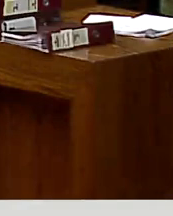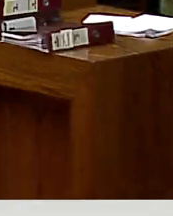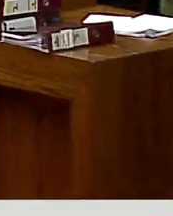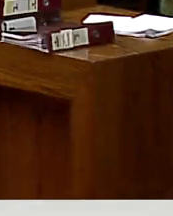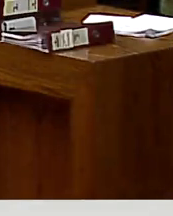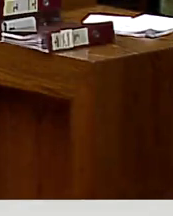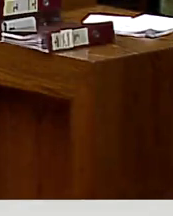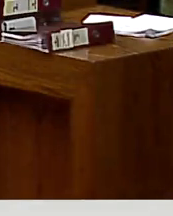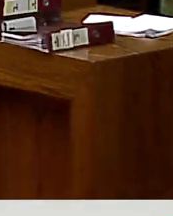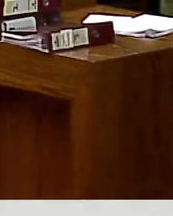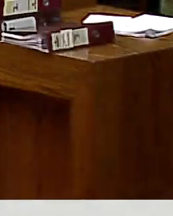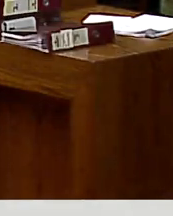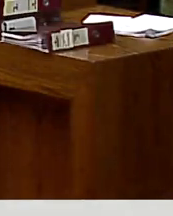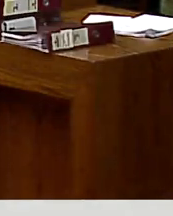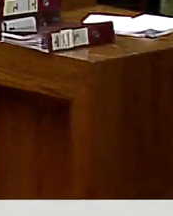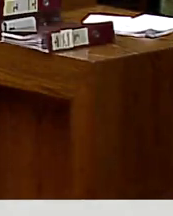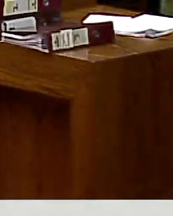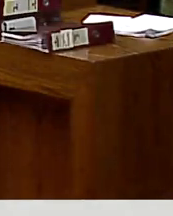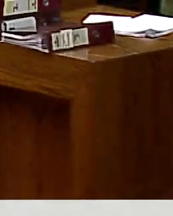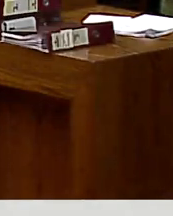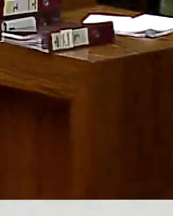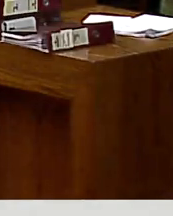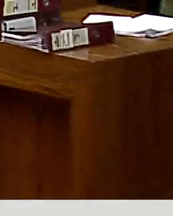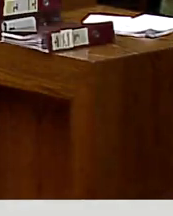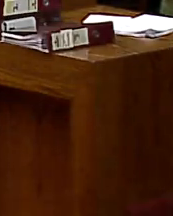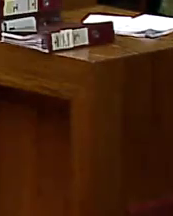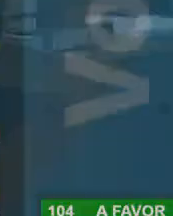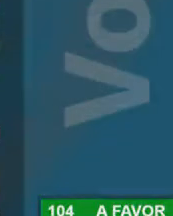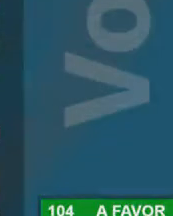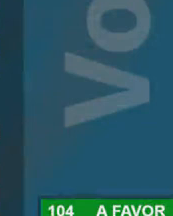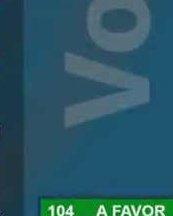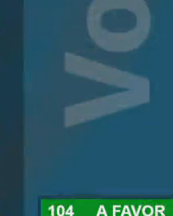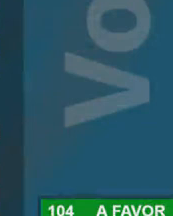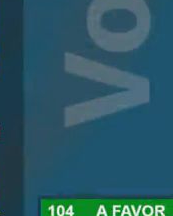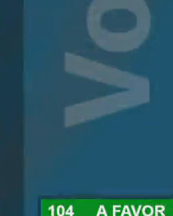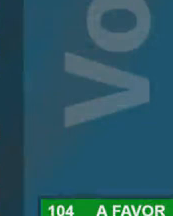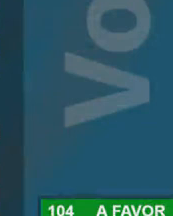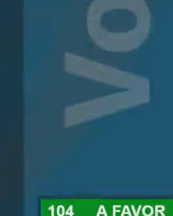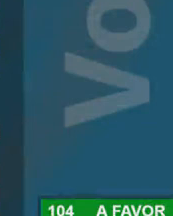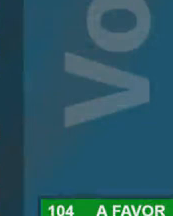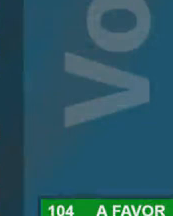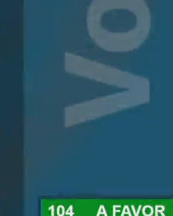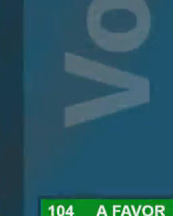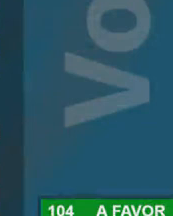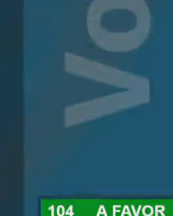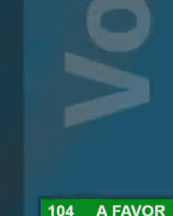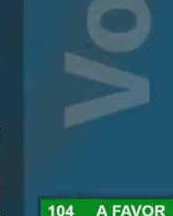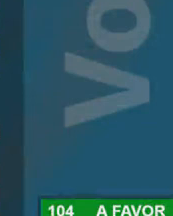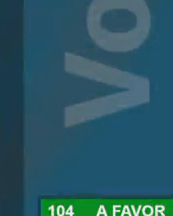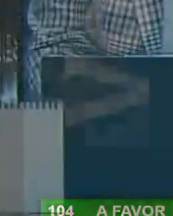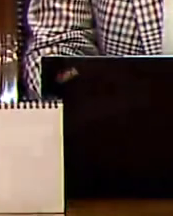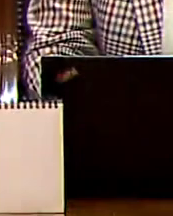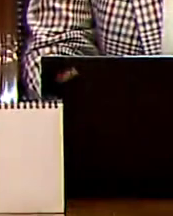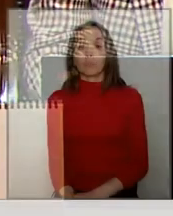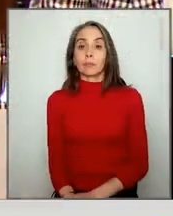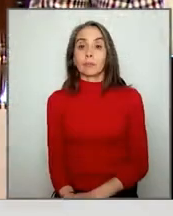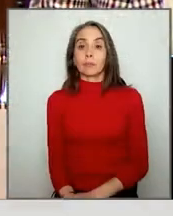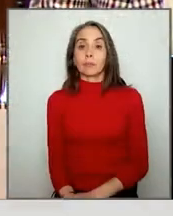resultado de la votación por la afirmativa ciento cuatro votos cuatro en contra 26 atención